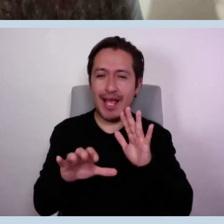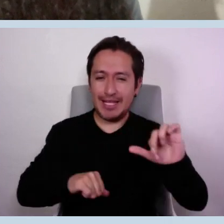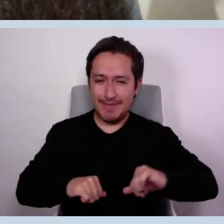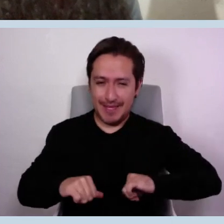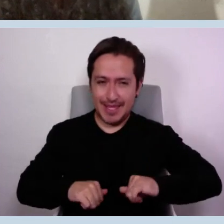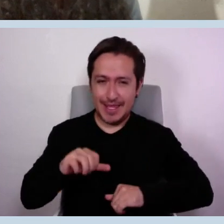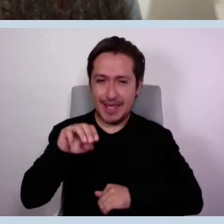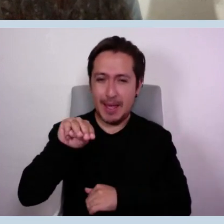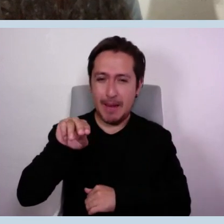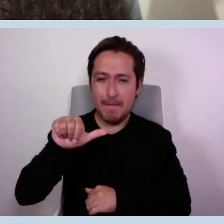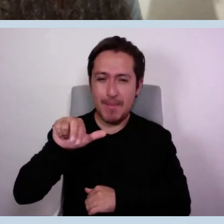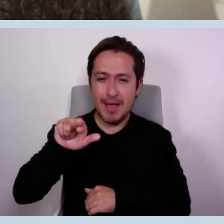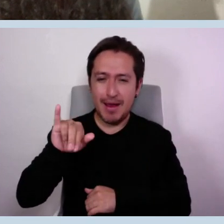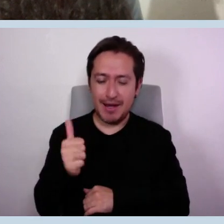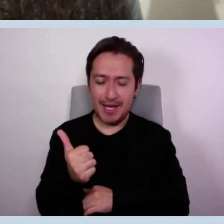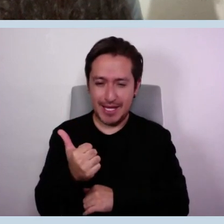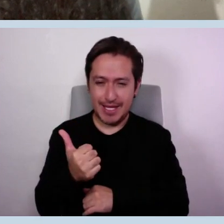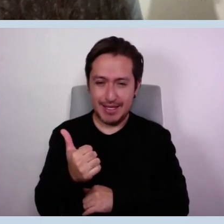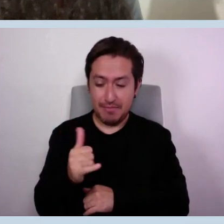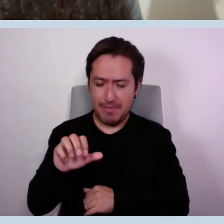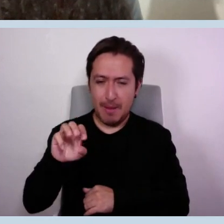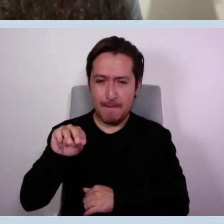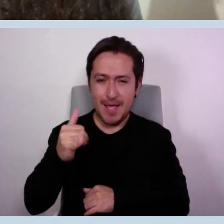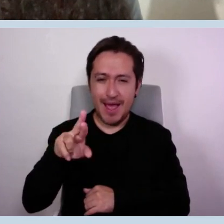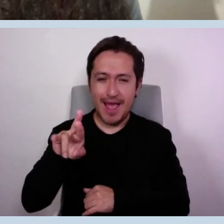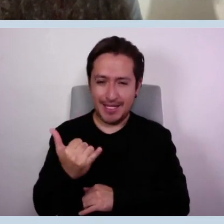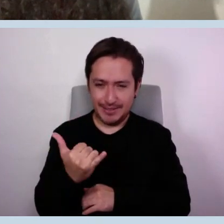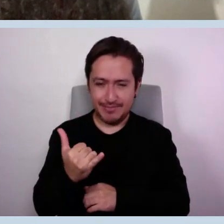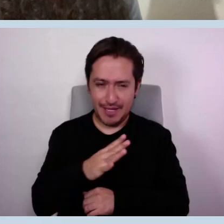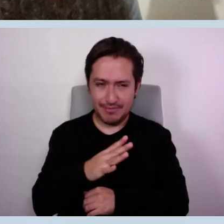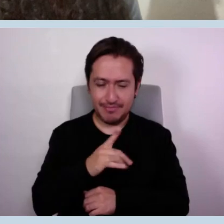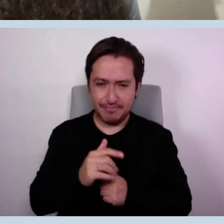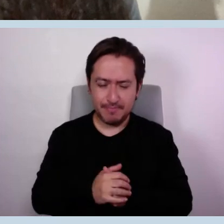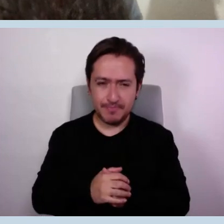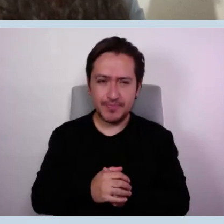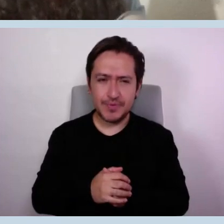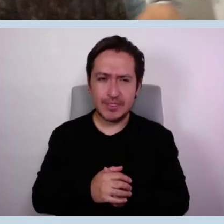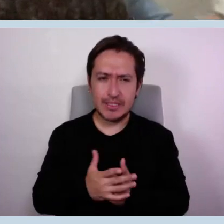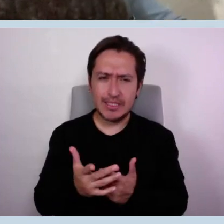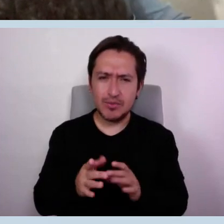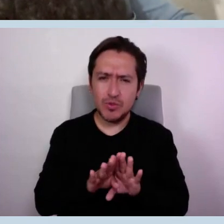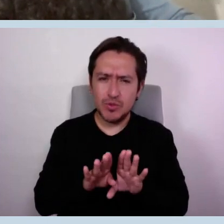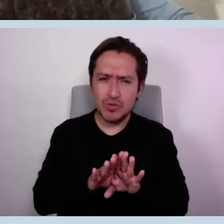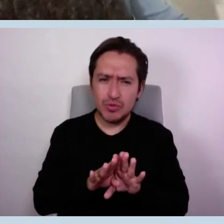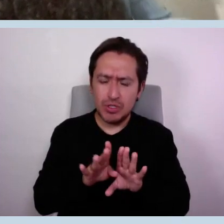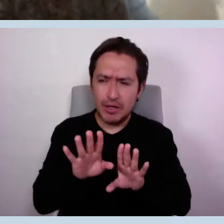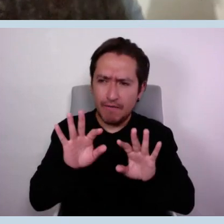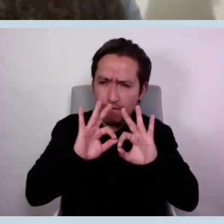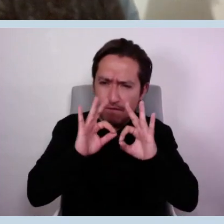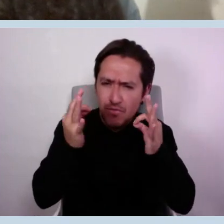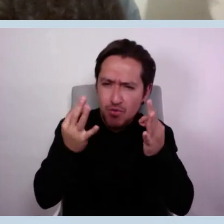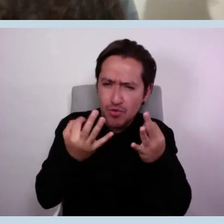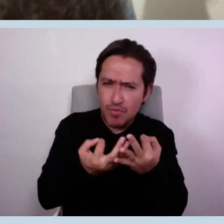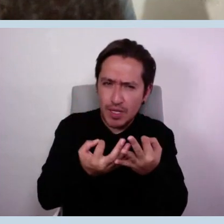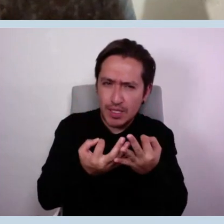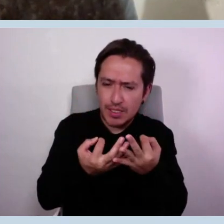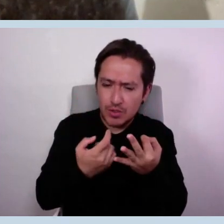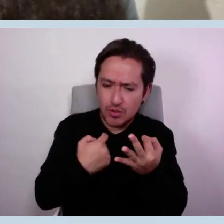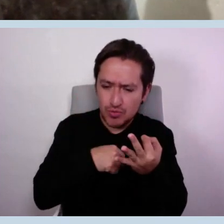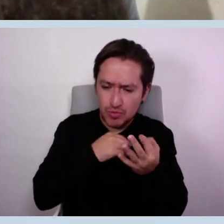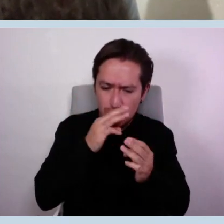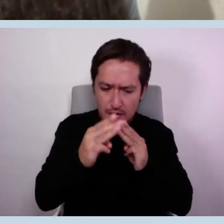en descentrar el rostro que justo pone en crisis la manera en la que estamos percibiendo el